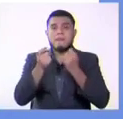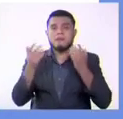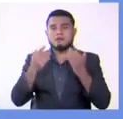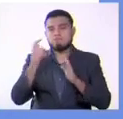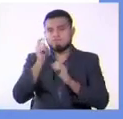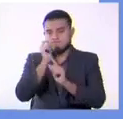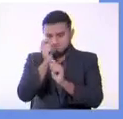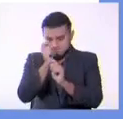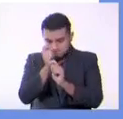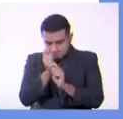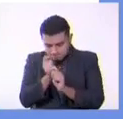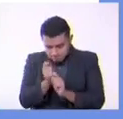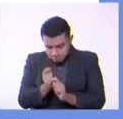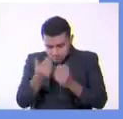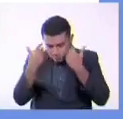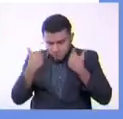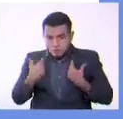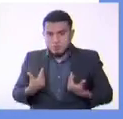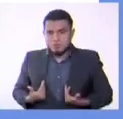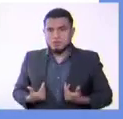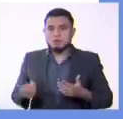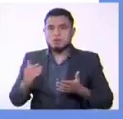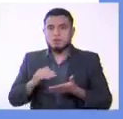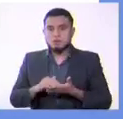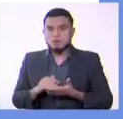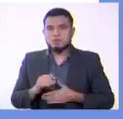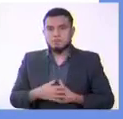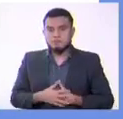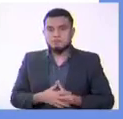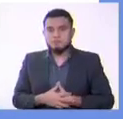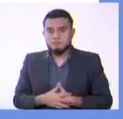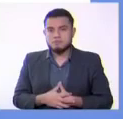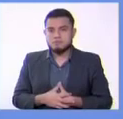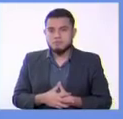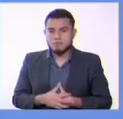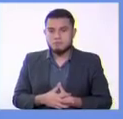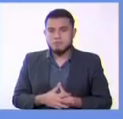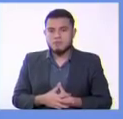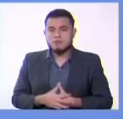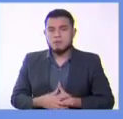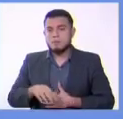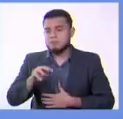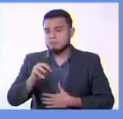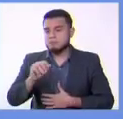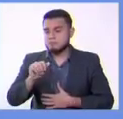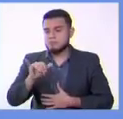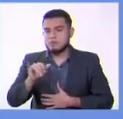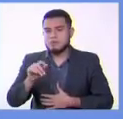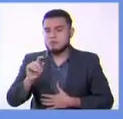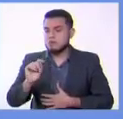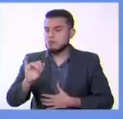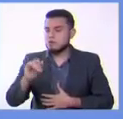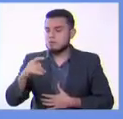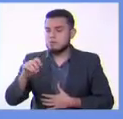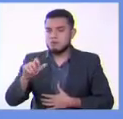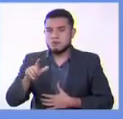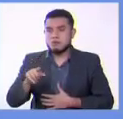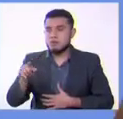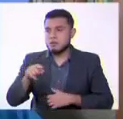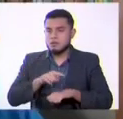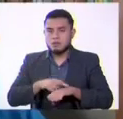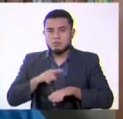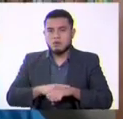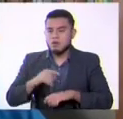grabado en piedra, vestido nuevamente con la indumentaria característica maya de Tikal en el periodo